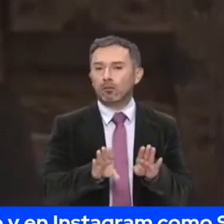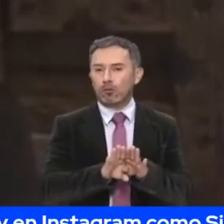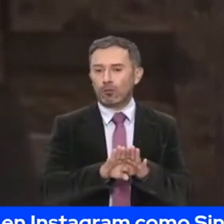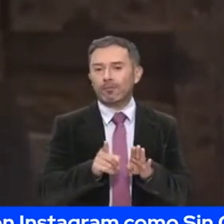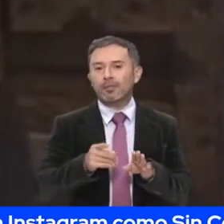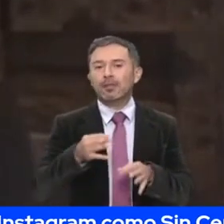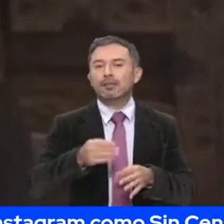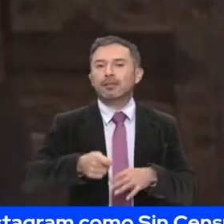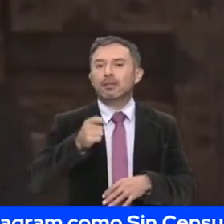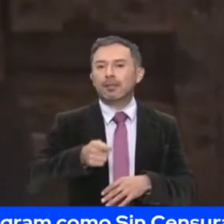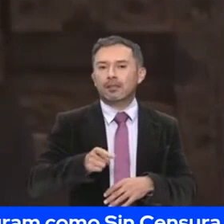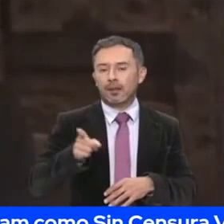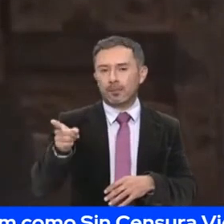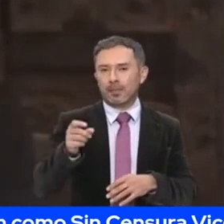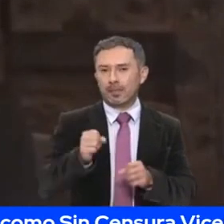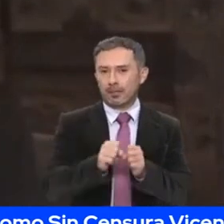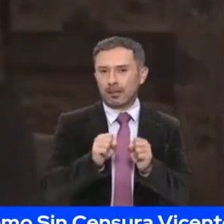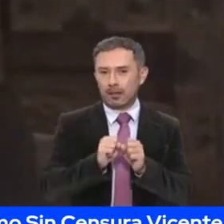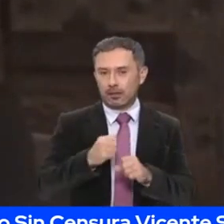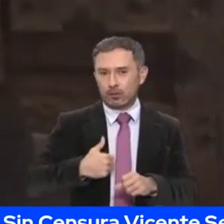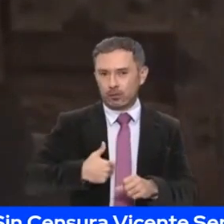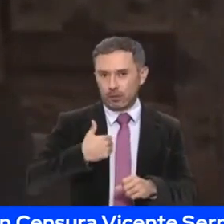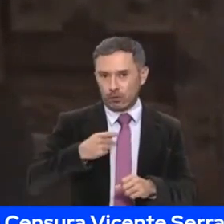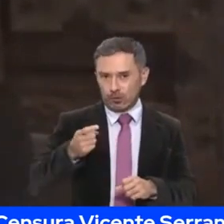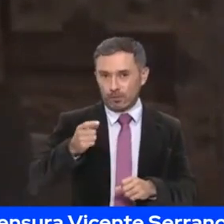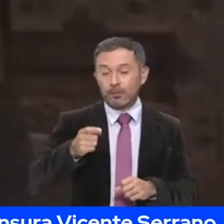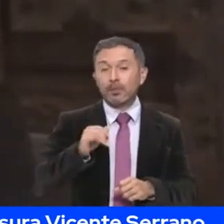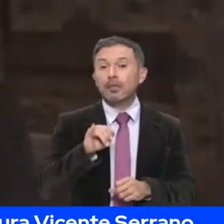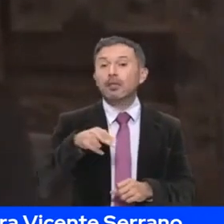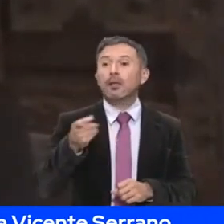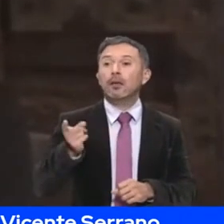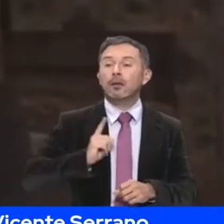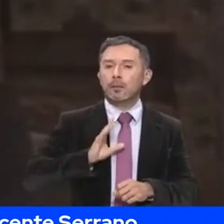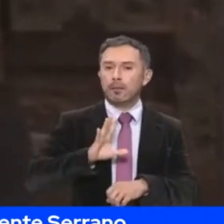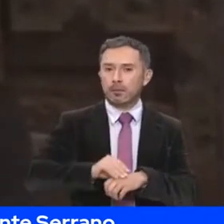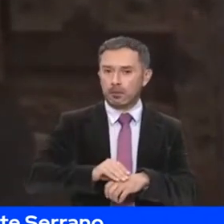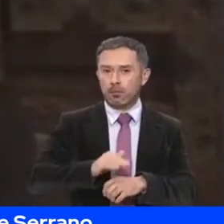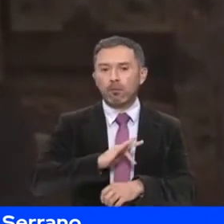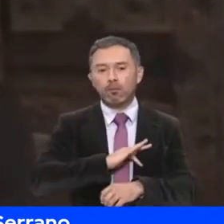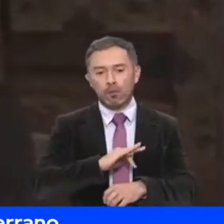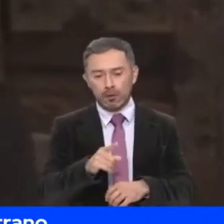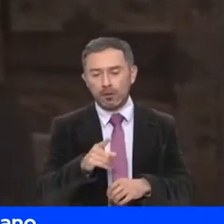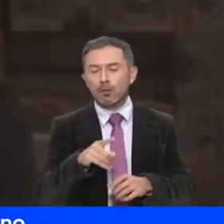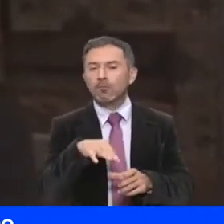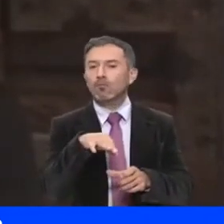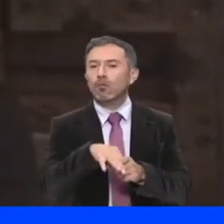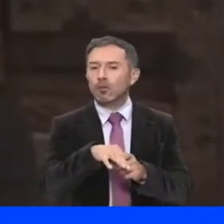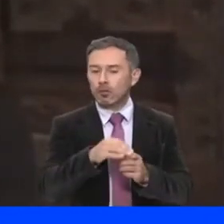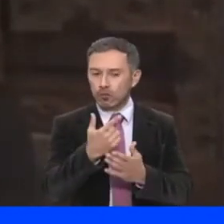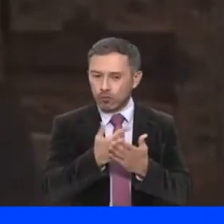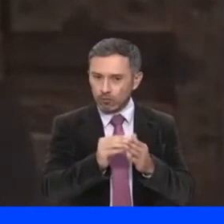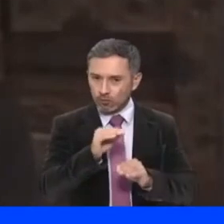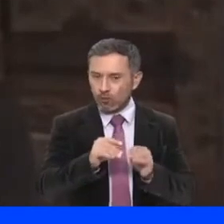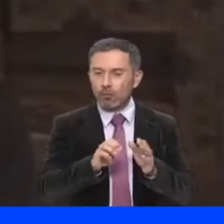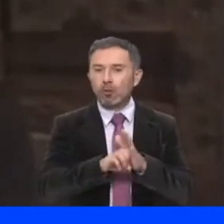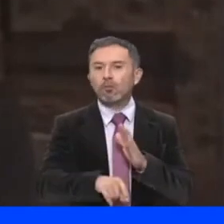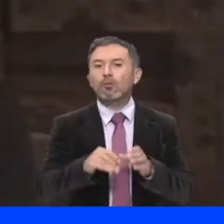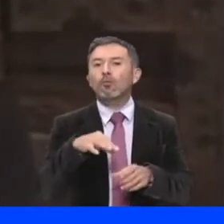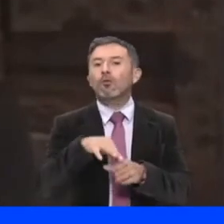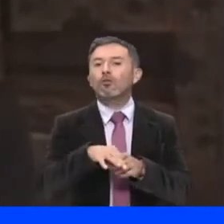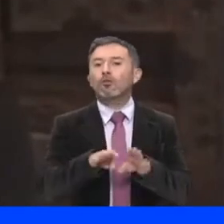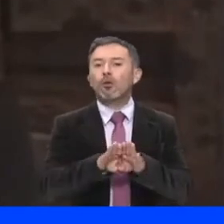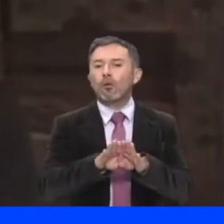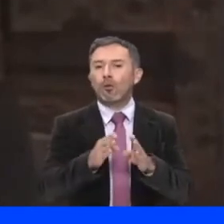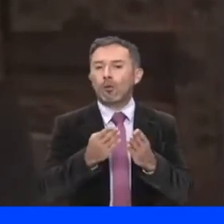de la sentencia dictada por la Sala Superior, el INE cuenta con las facultades para poder establecer el mecanismo de votación, tales como el voto a través de